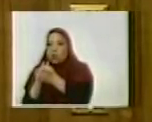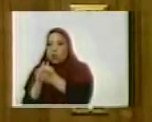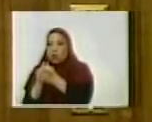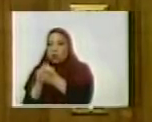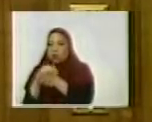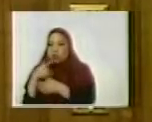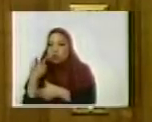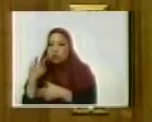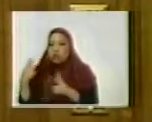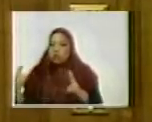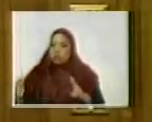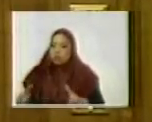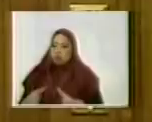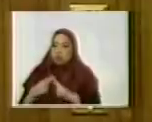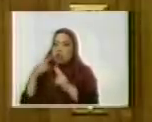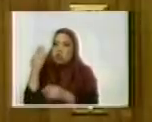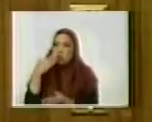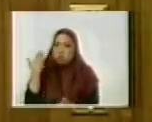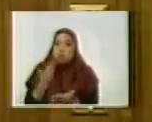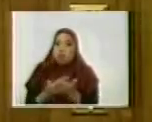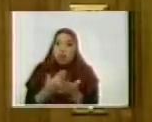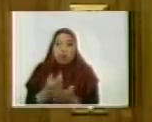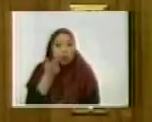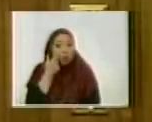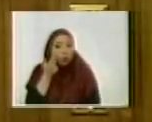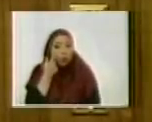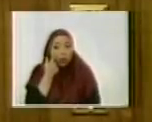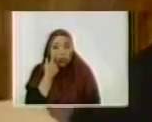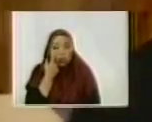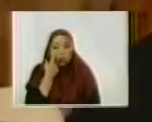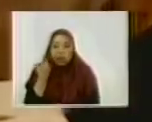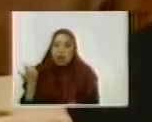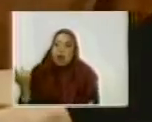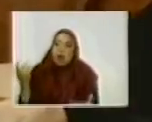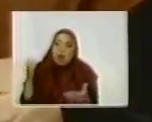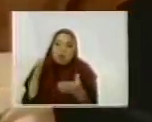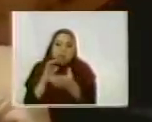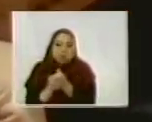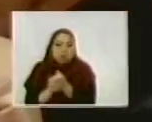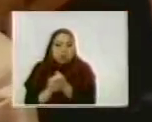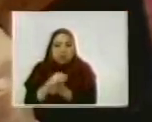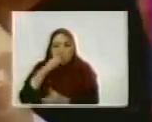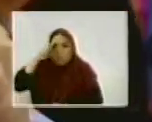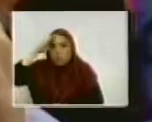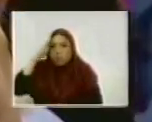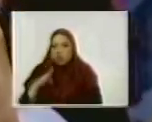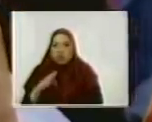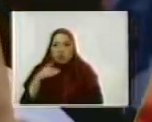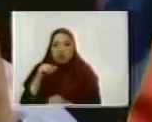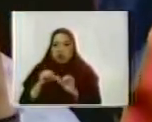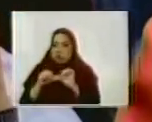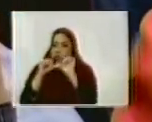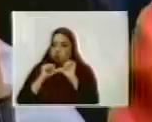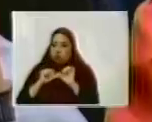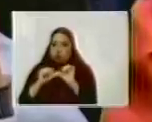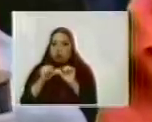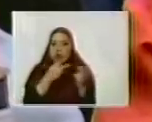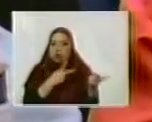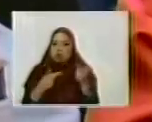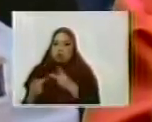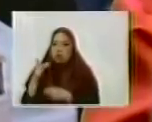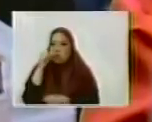Julio Escalona, eres testigo de eso, la solidaridad militante estuvo allí, me lo